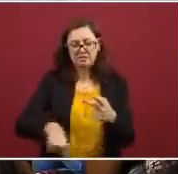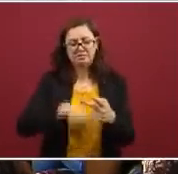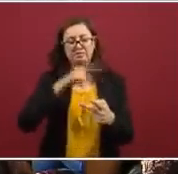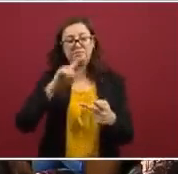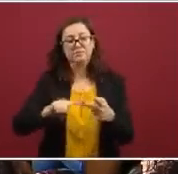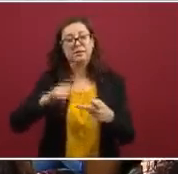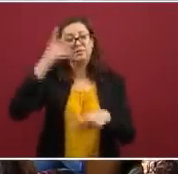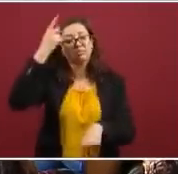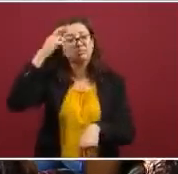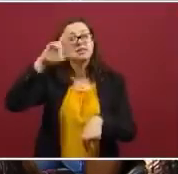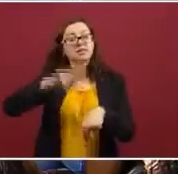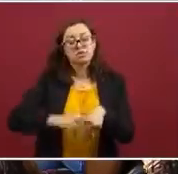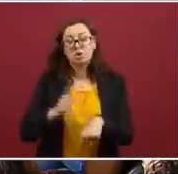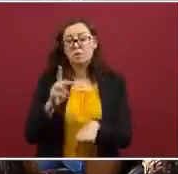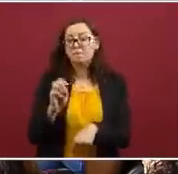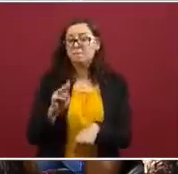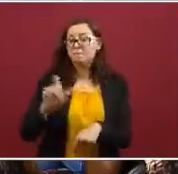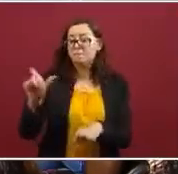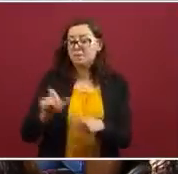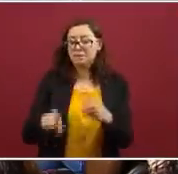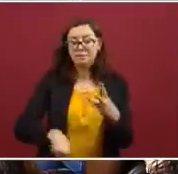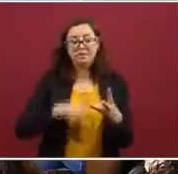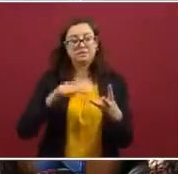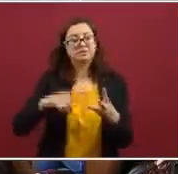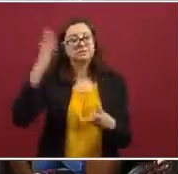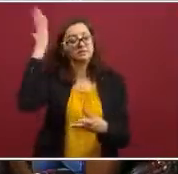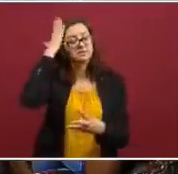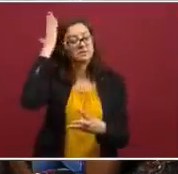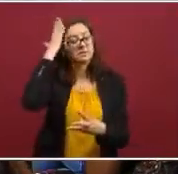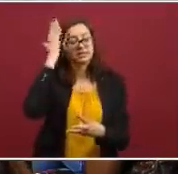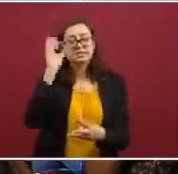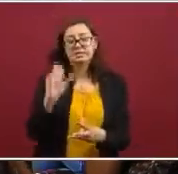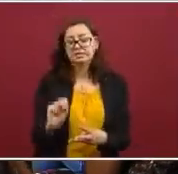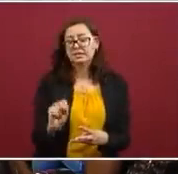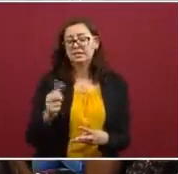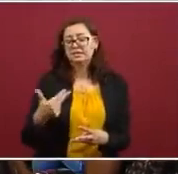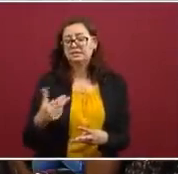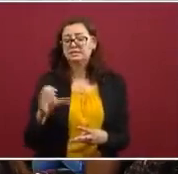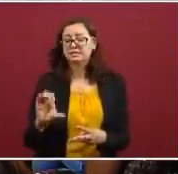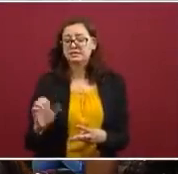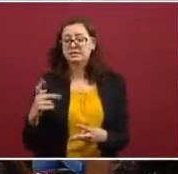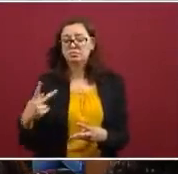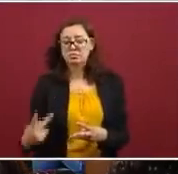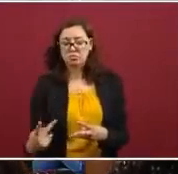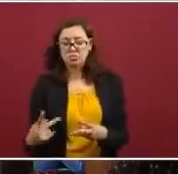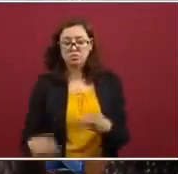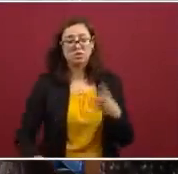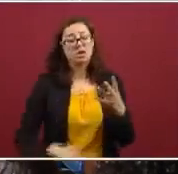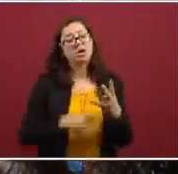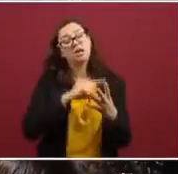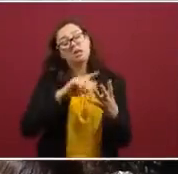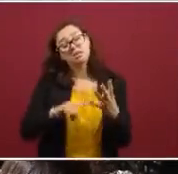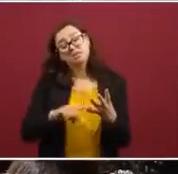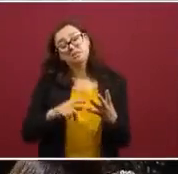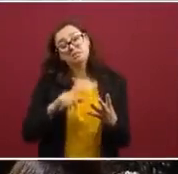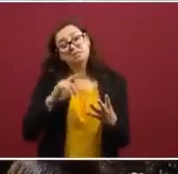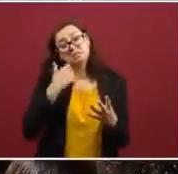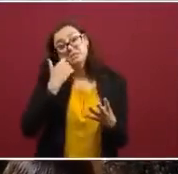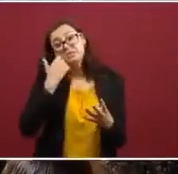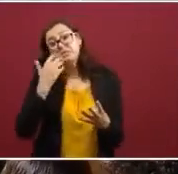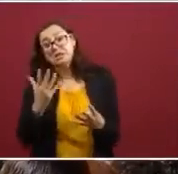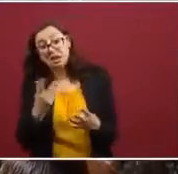Pemex, el secretario de Hacienda, y luego, si así lo deciden,